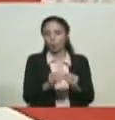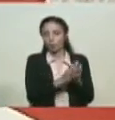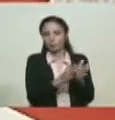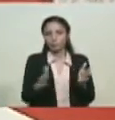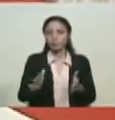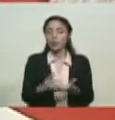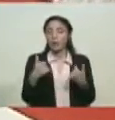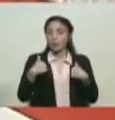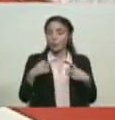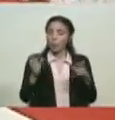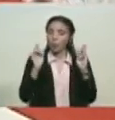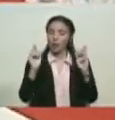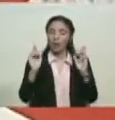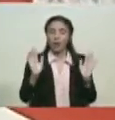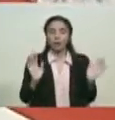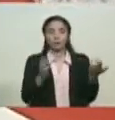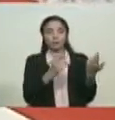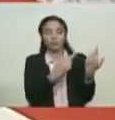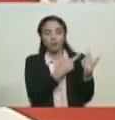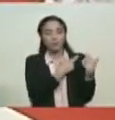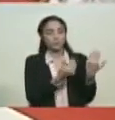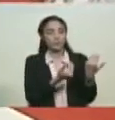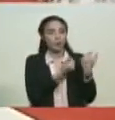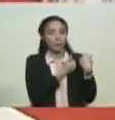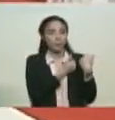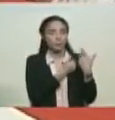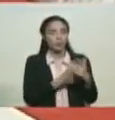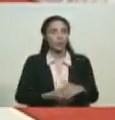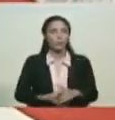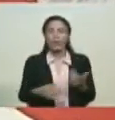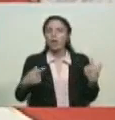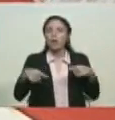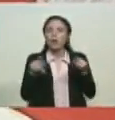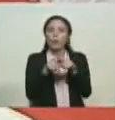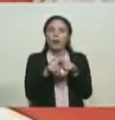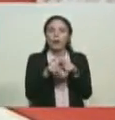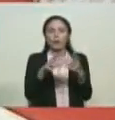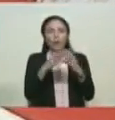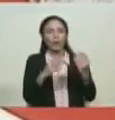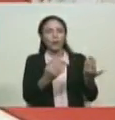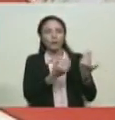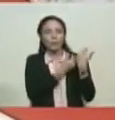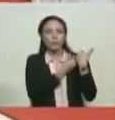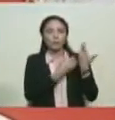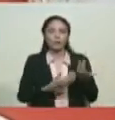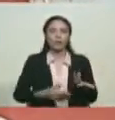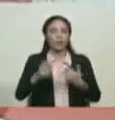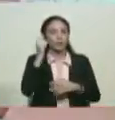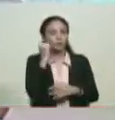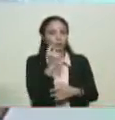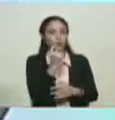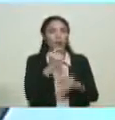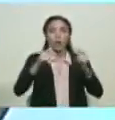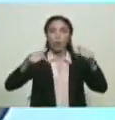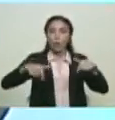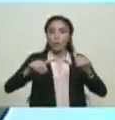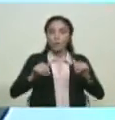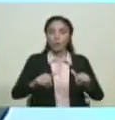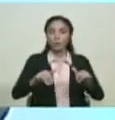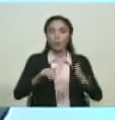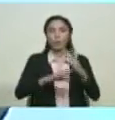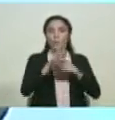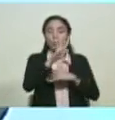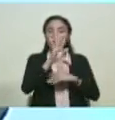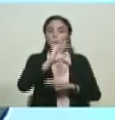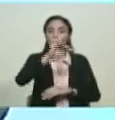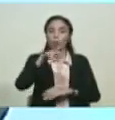asumamos el espíritu y así lo digo el espíritu de antonio josé de sucre y así declaró hoy mismo 4 de junio